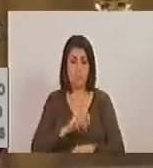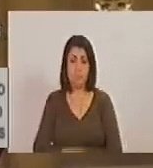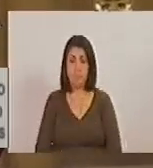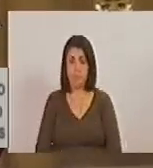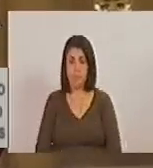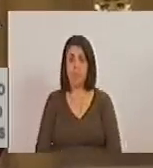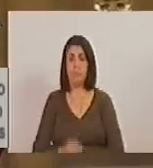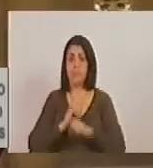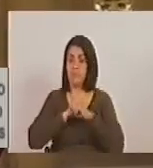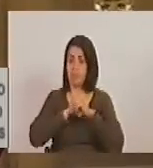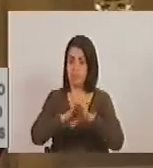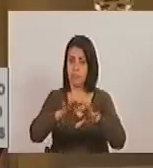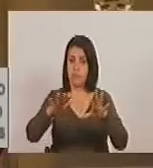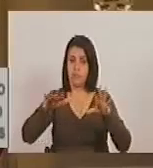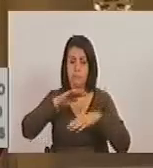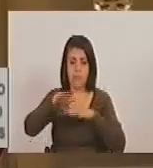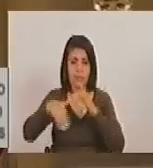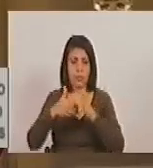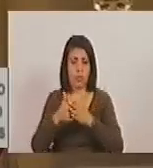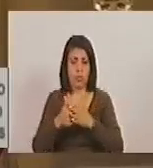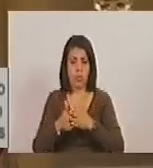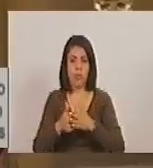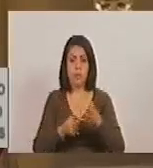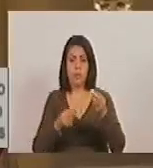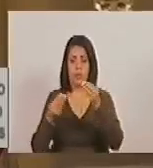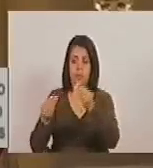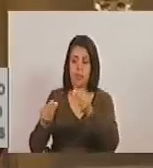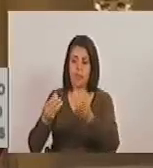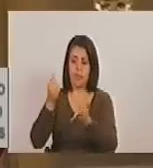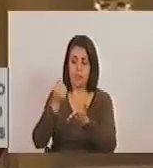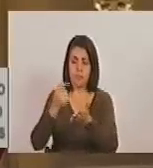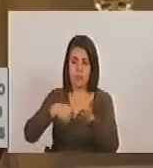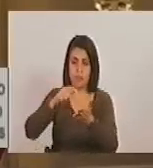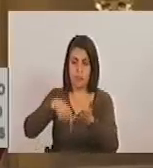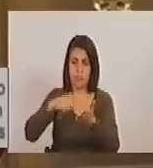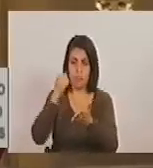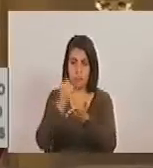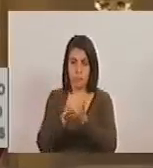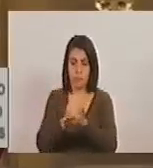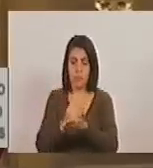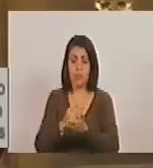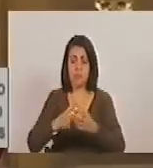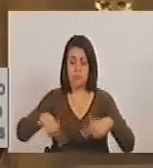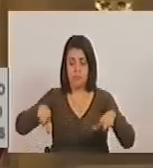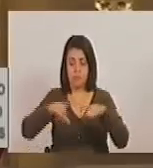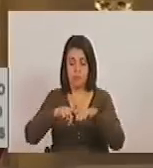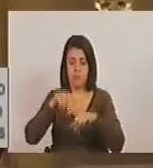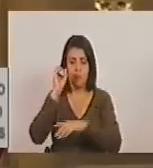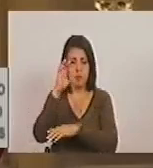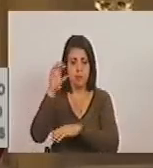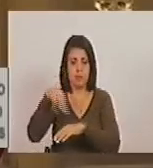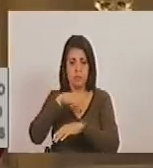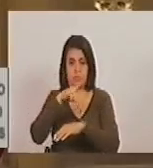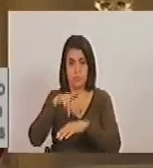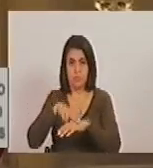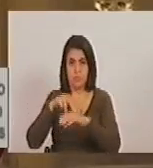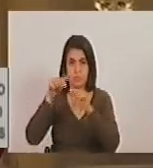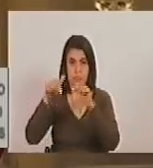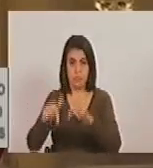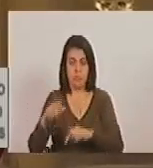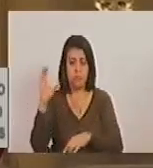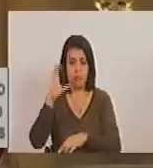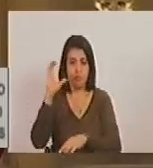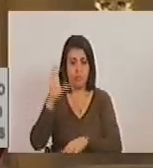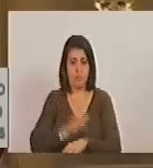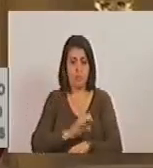Venezuela y dar máxima difusión al mismo. Dado, firmado y sellado en el Palacio Federal Legislativo, sede de la Asamblea Nacional en